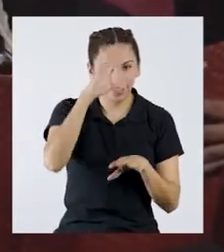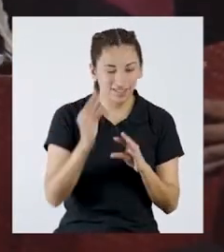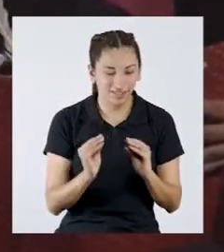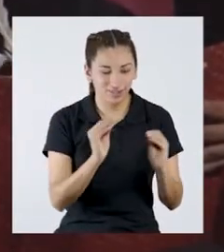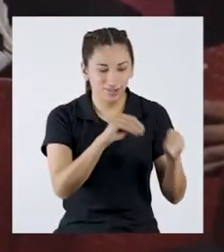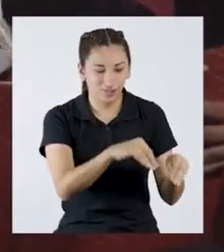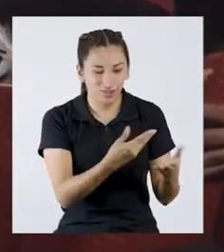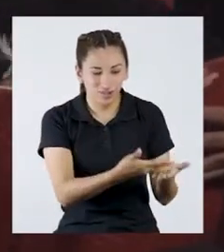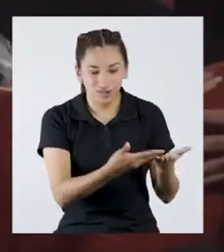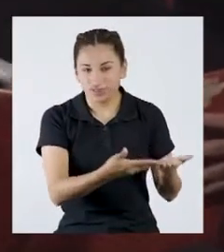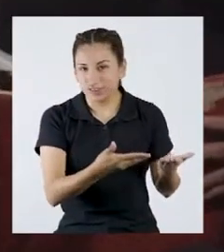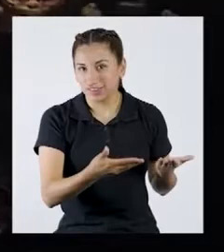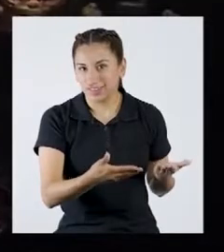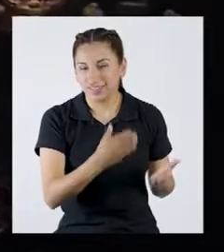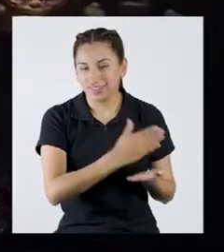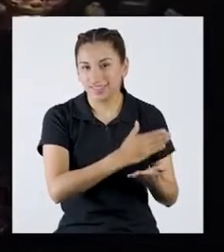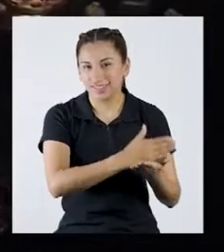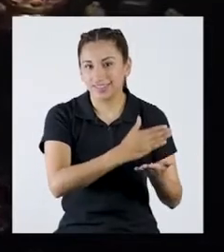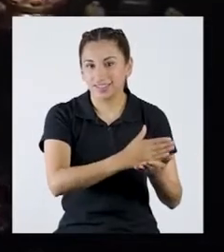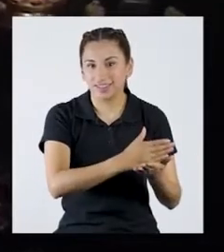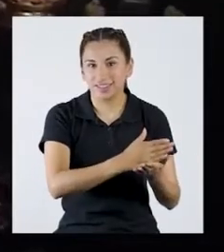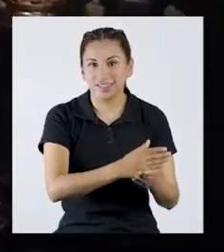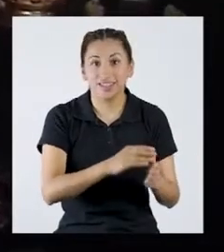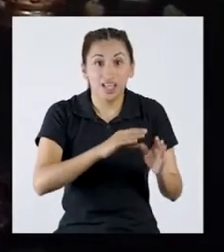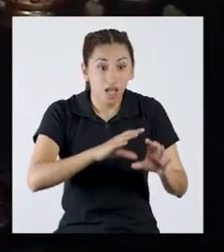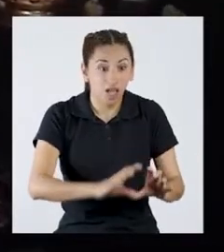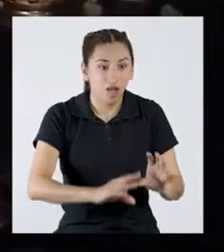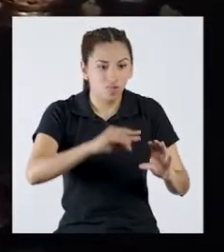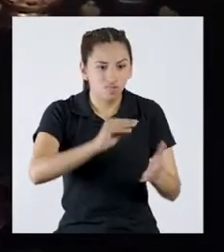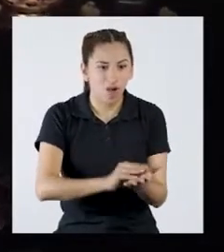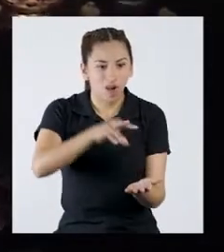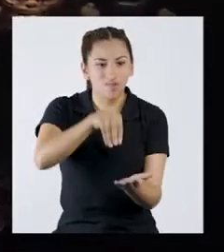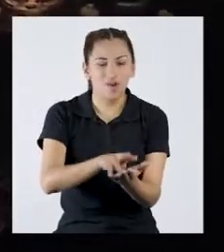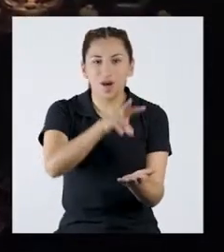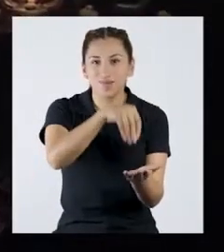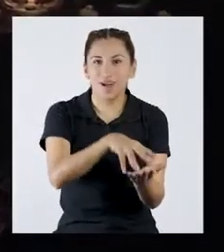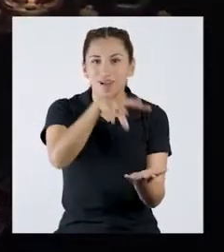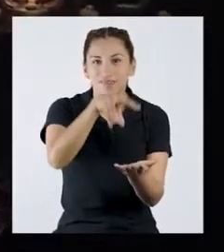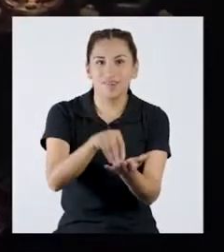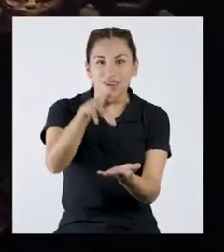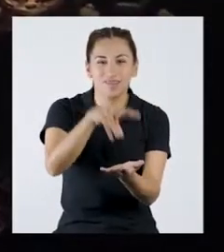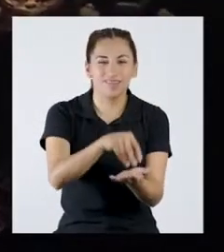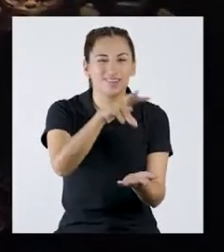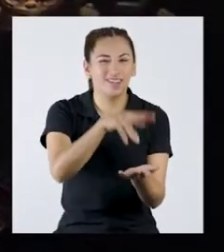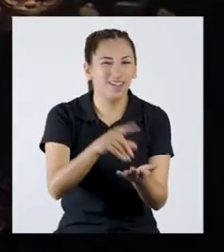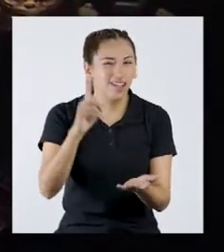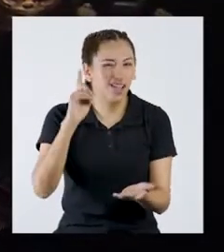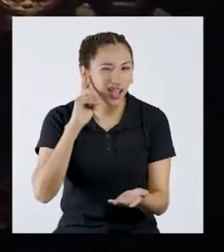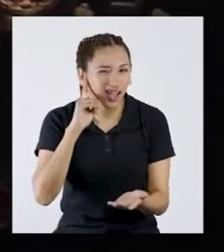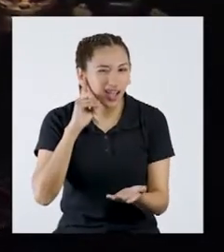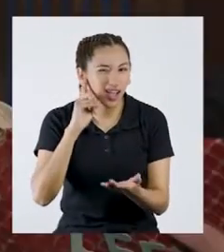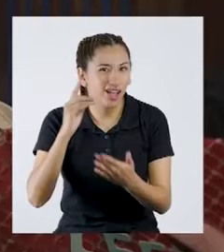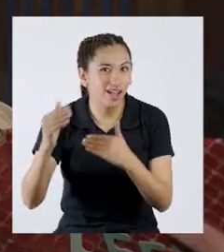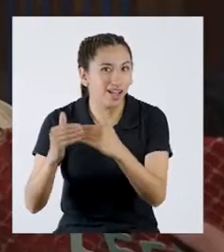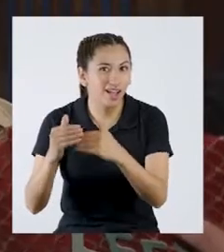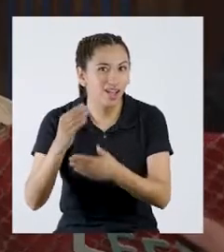cepillos y sus trapos. Brinca por el suelo y trota sobre las baldosas de la cocina.